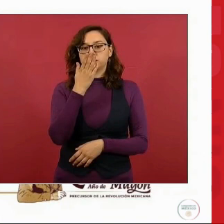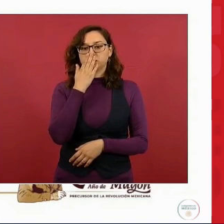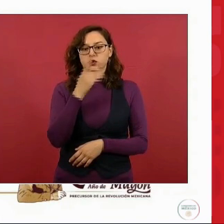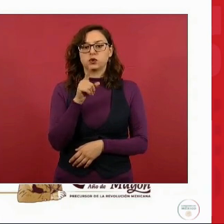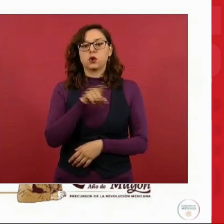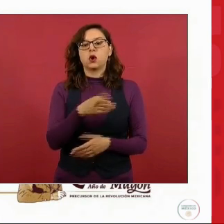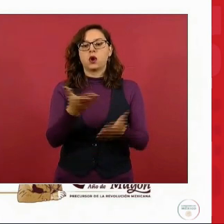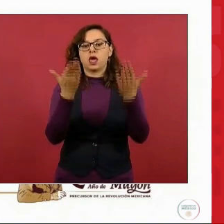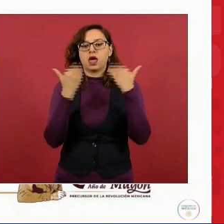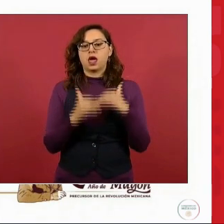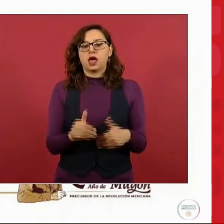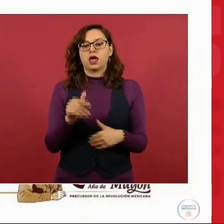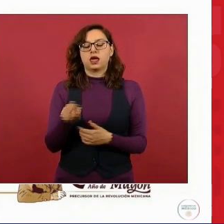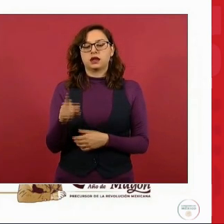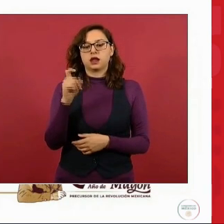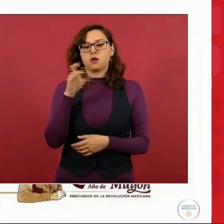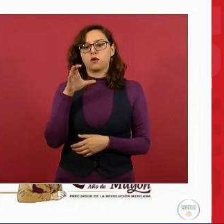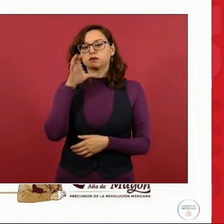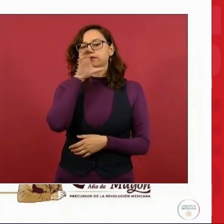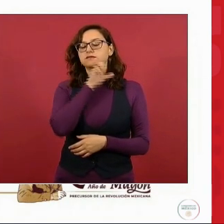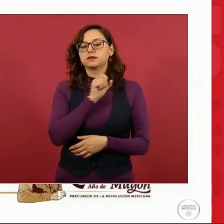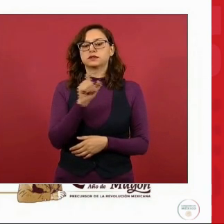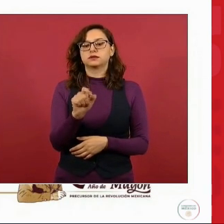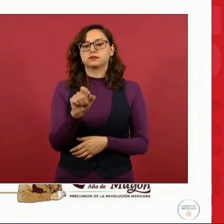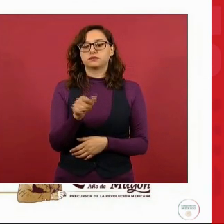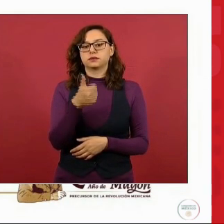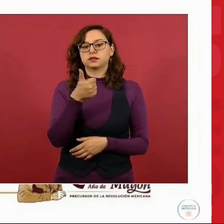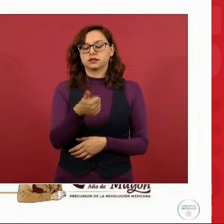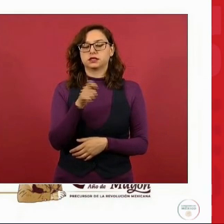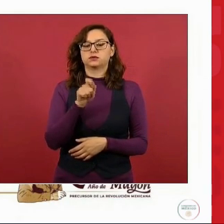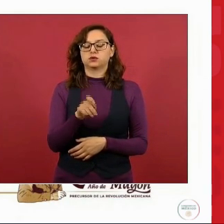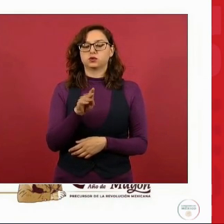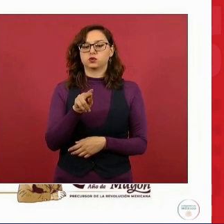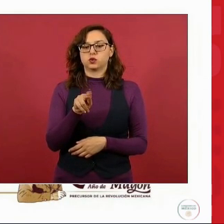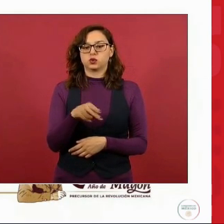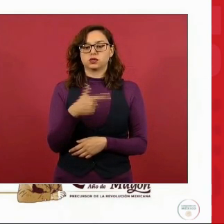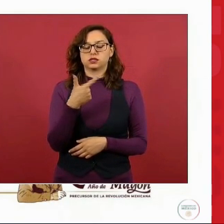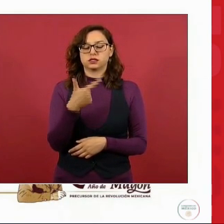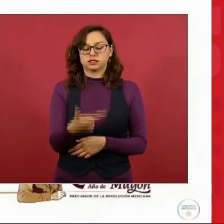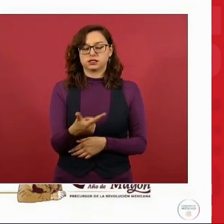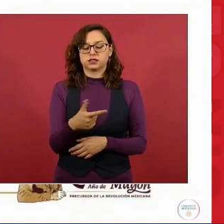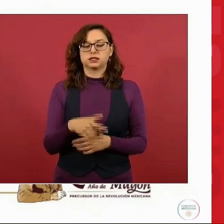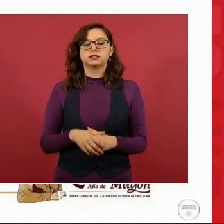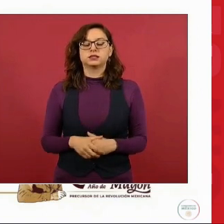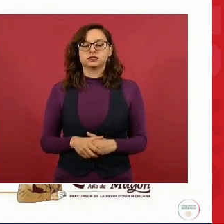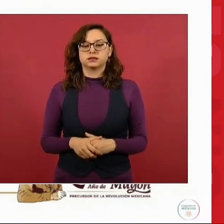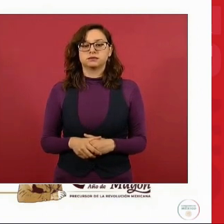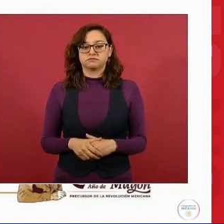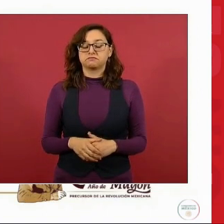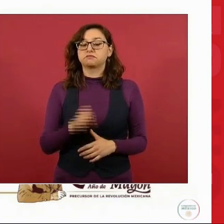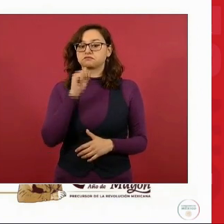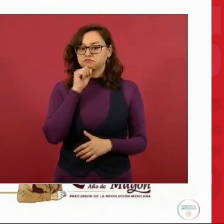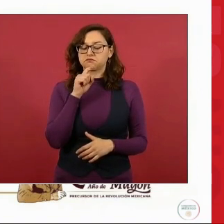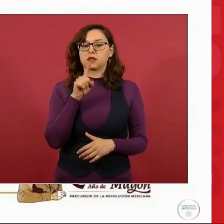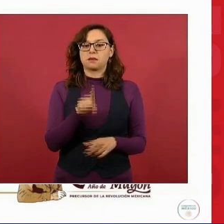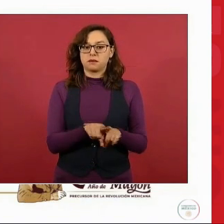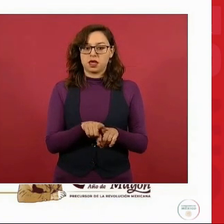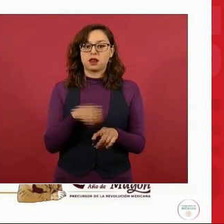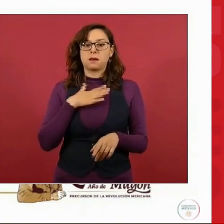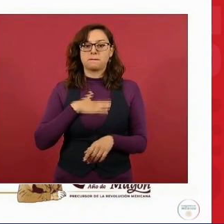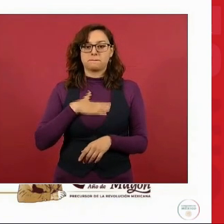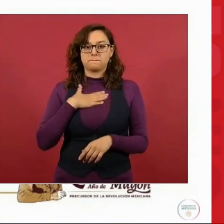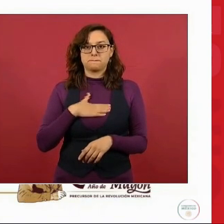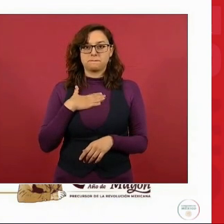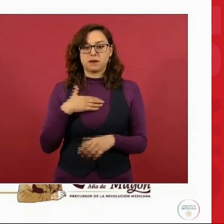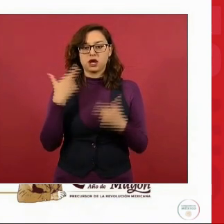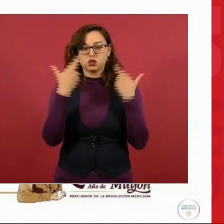pesos con 87 centavos de la franquicia Total en Jesús María, Aguascalientes. También seguimos verificando